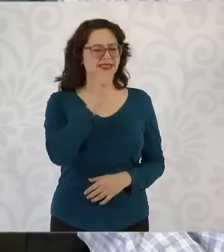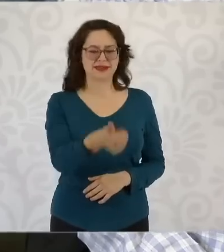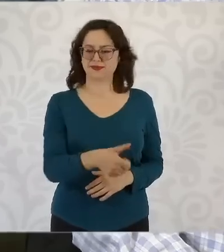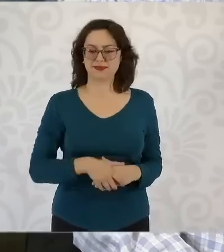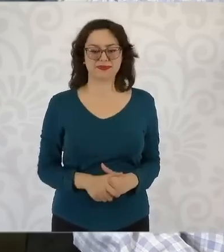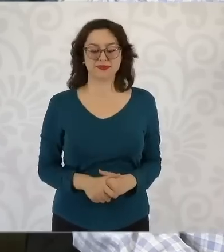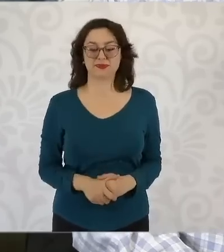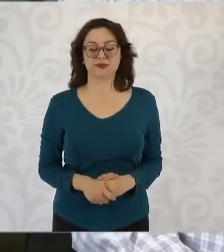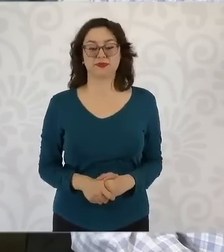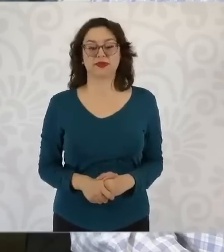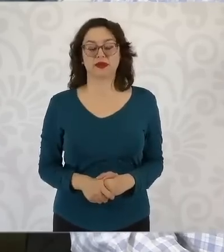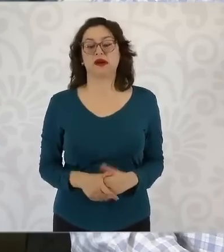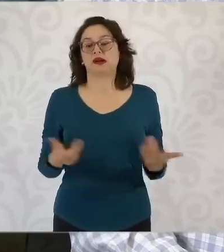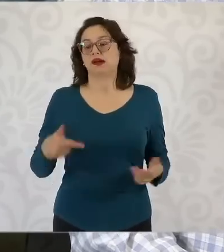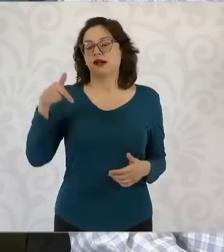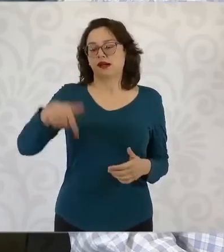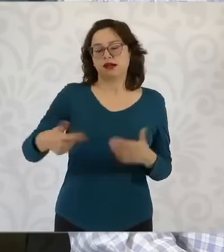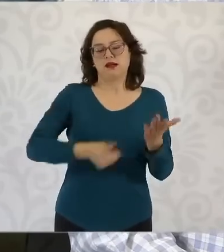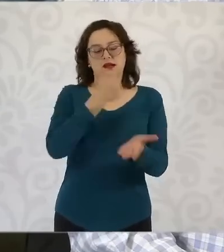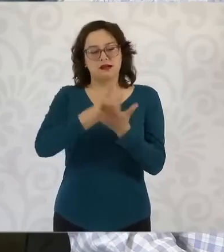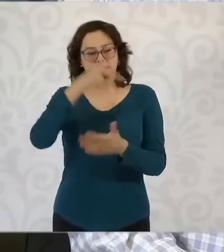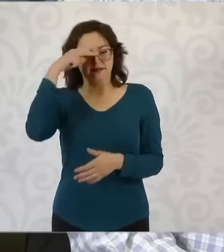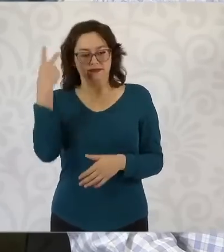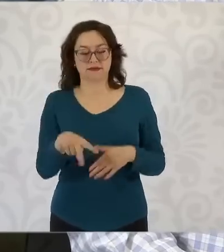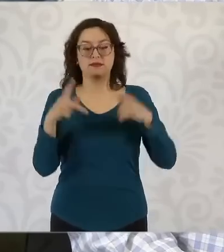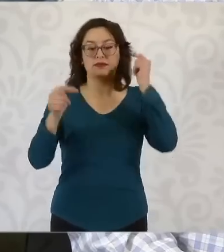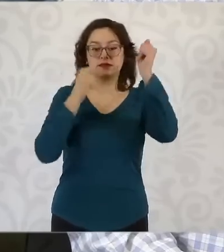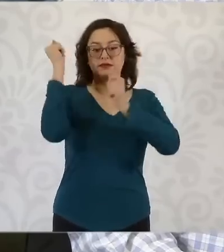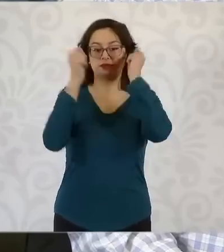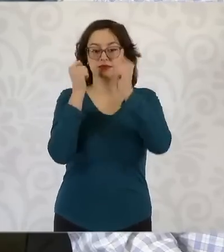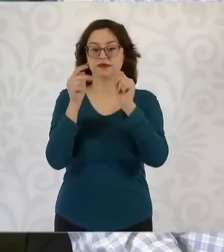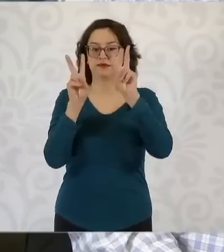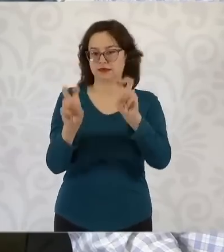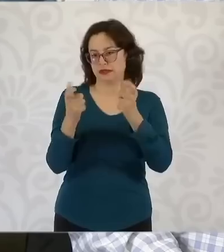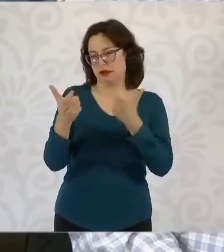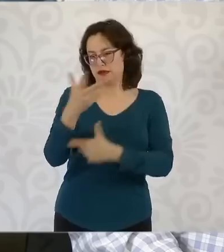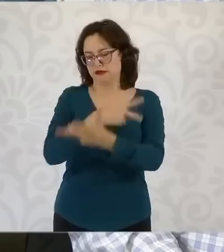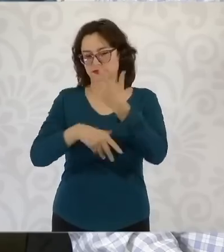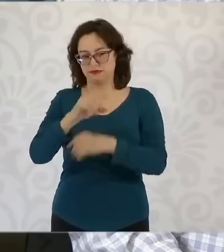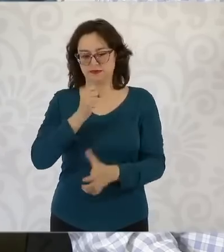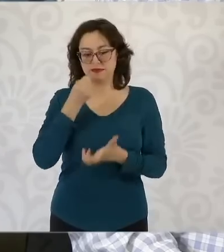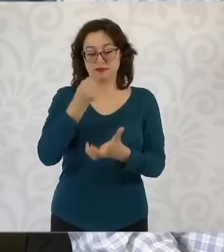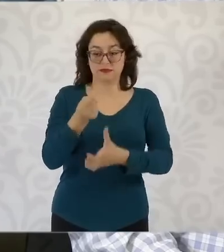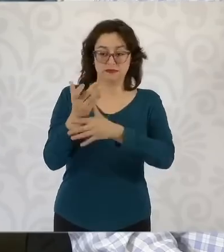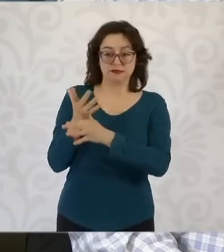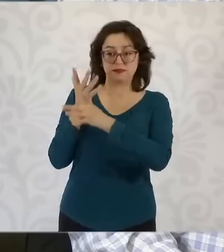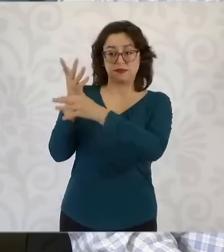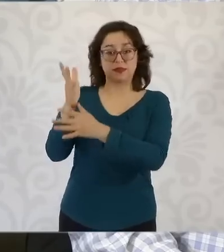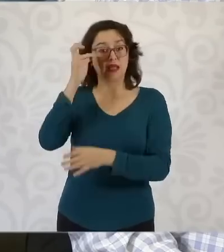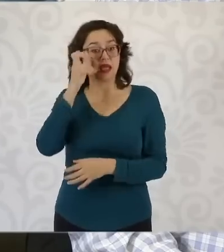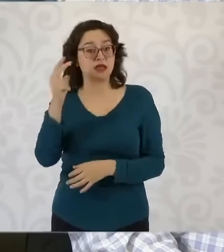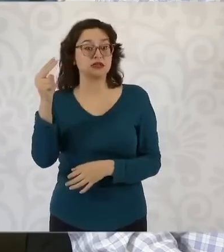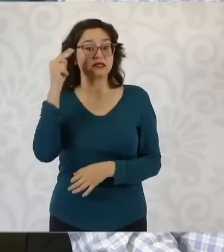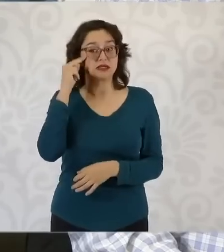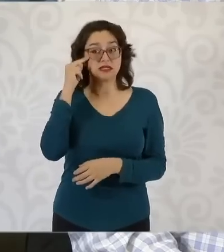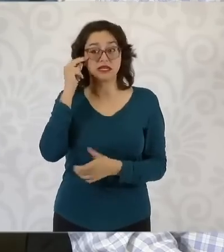Nacional de Comercio, Servicios y Turismo de la Ciudad de México, ahorita que estamos con el tema de economía y de la inversión, denunciaron que mercancía de origen chino es etiquetada